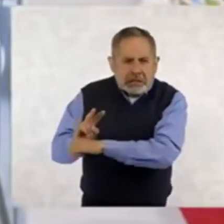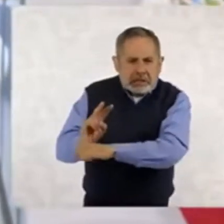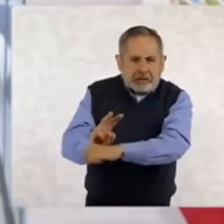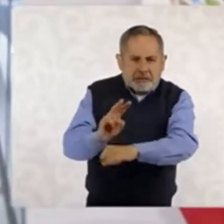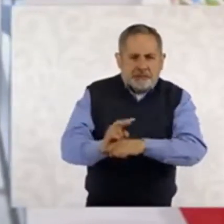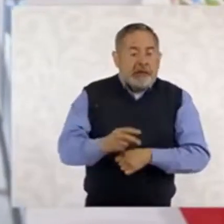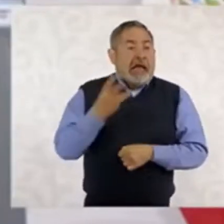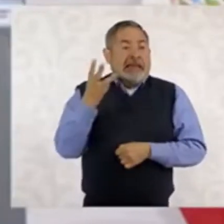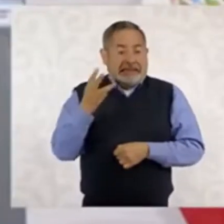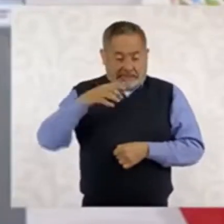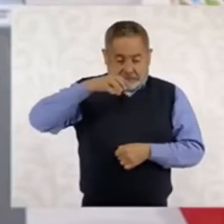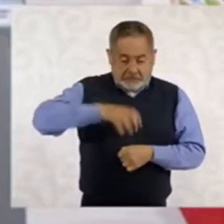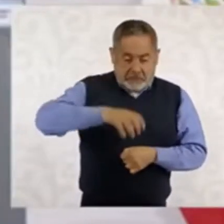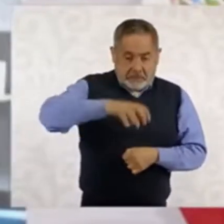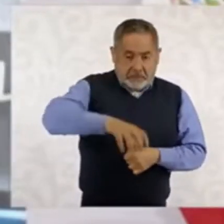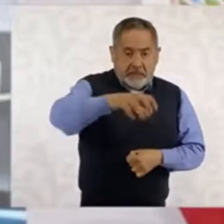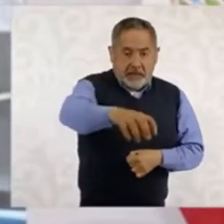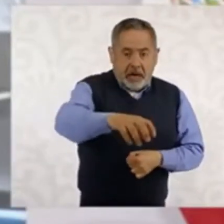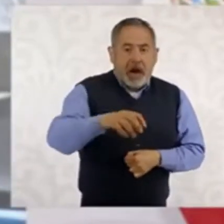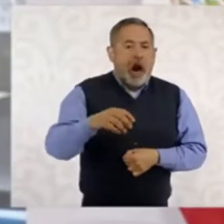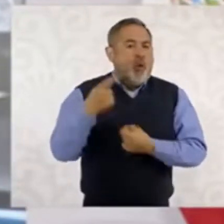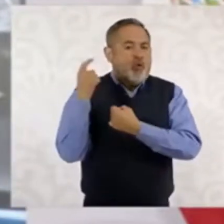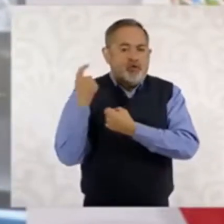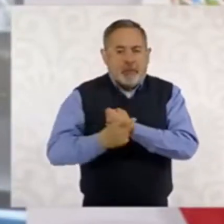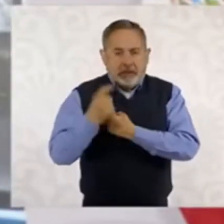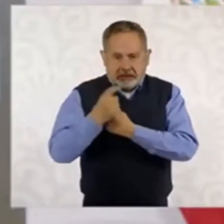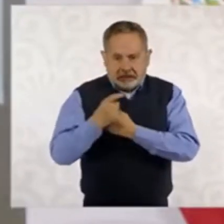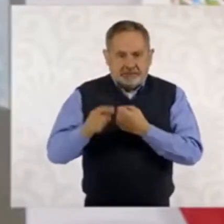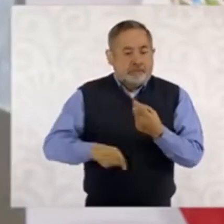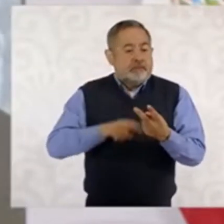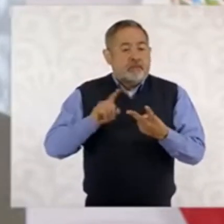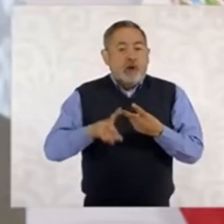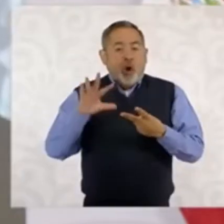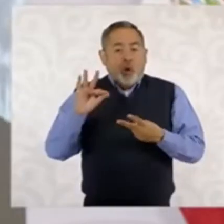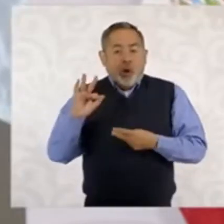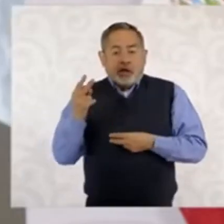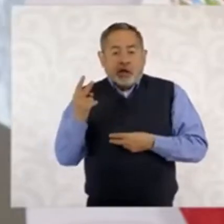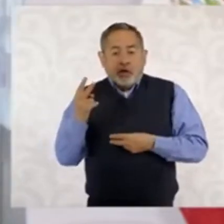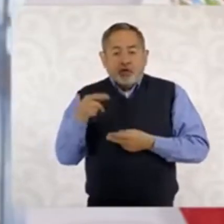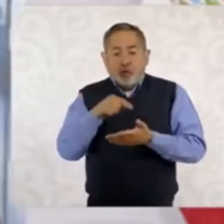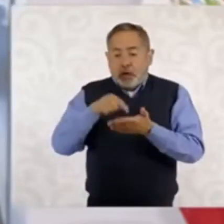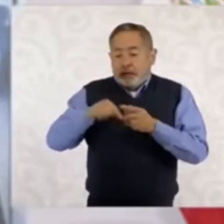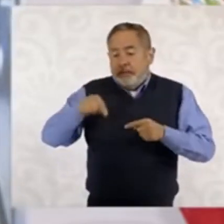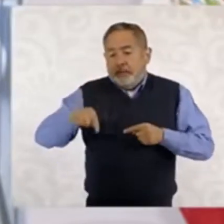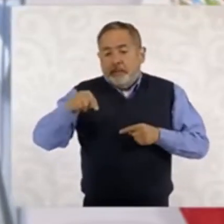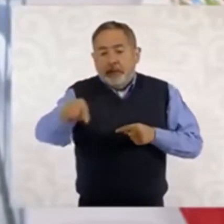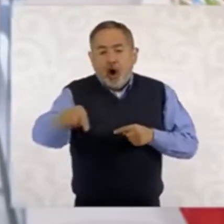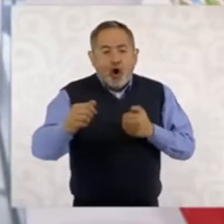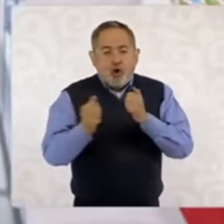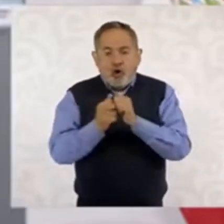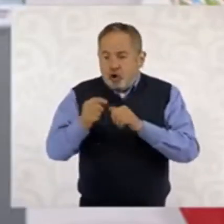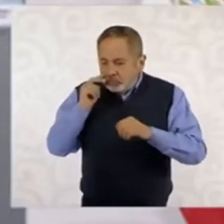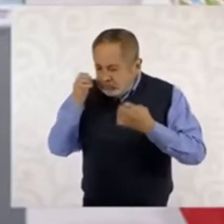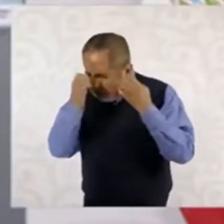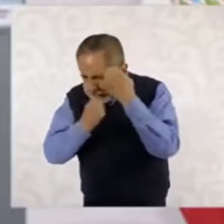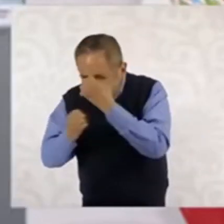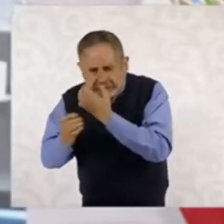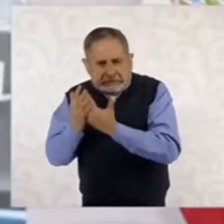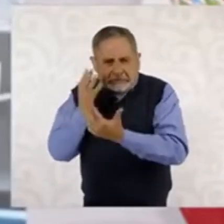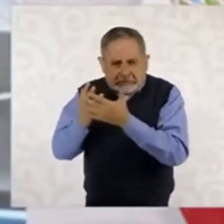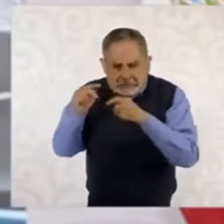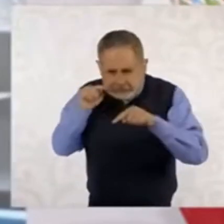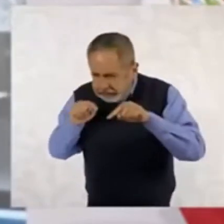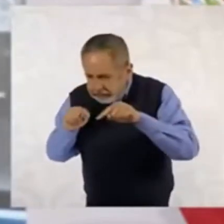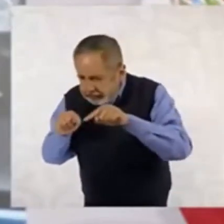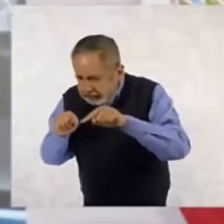estaciones automáticas, 42 sitios de monitoreo manual y un centro de visualización. Esto